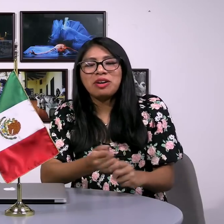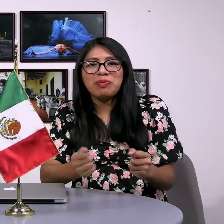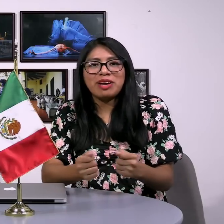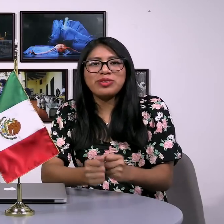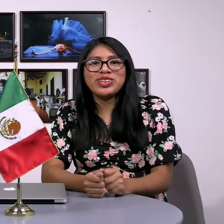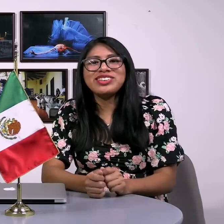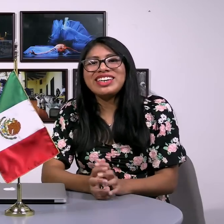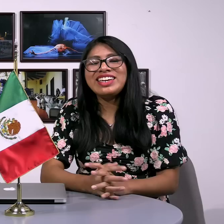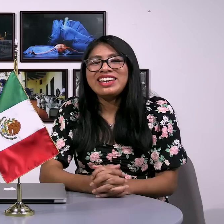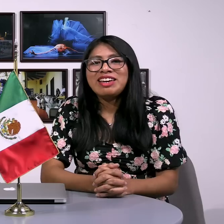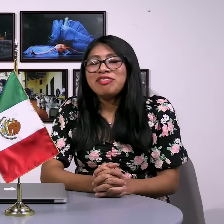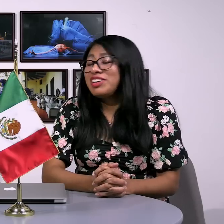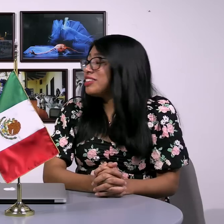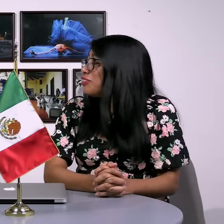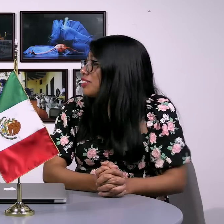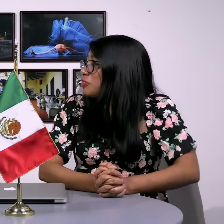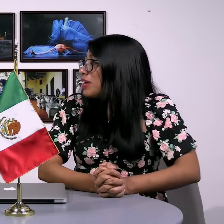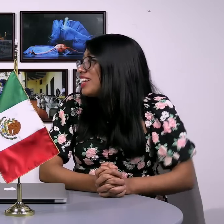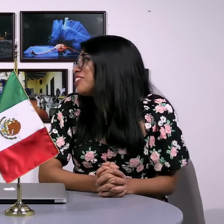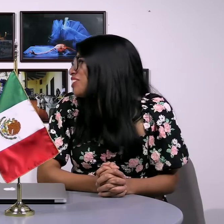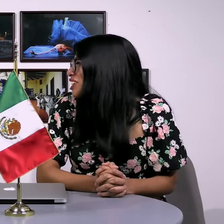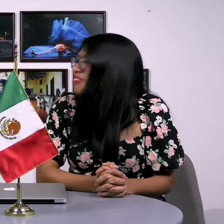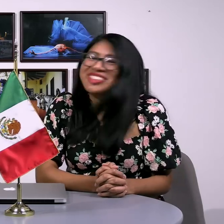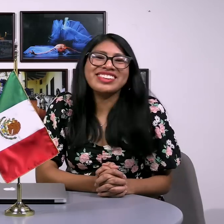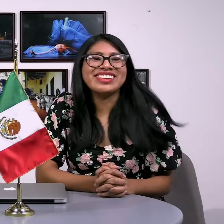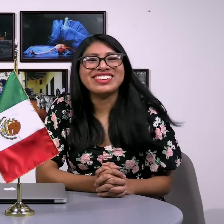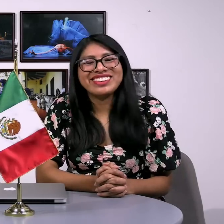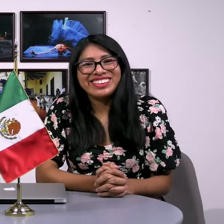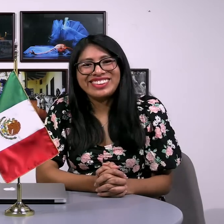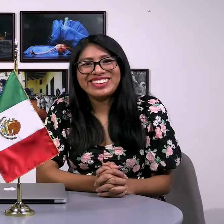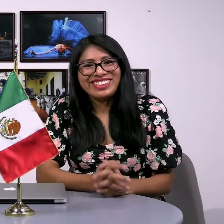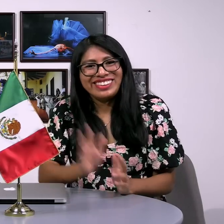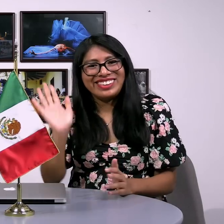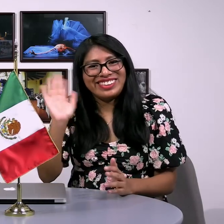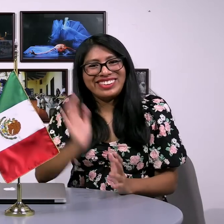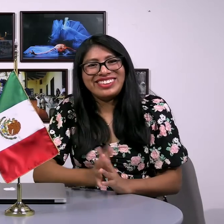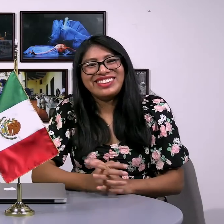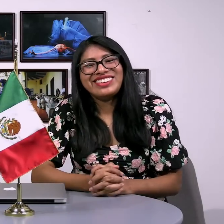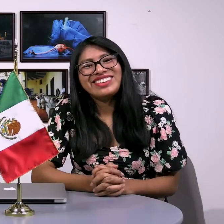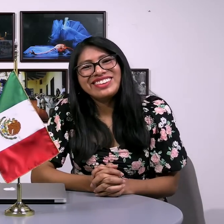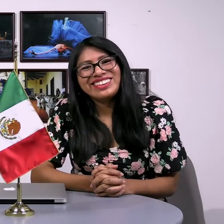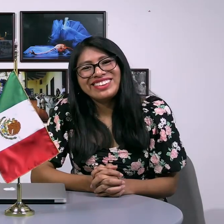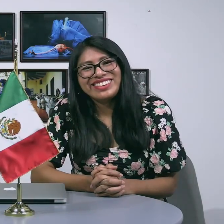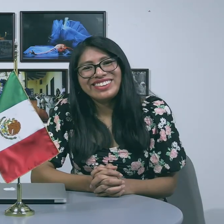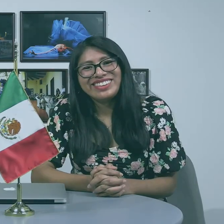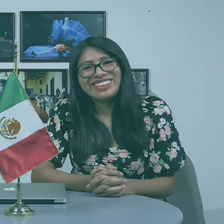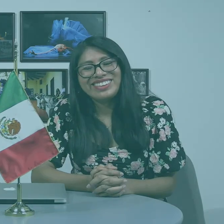semana largo para muchos, y felices fiestas patrias, Dulce. Felices fiestas, cuídense.